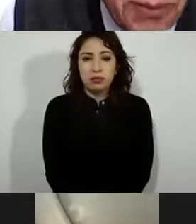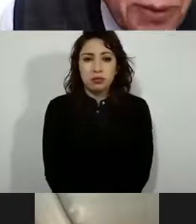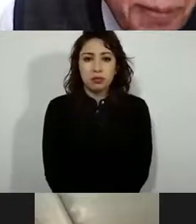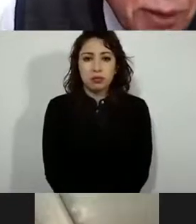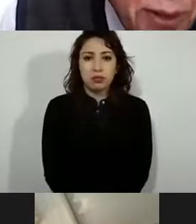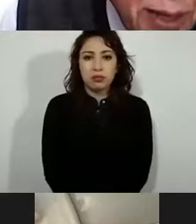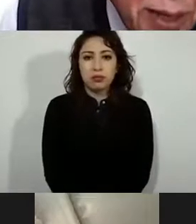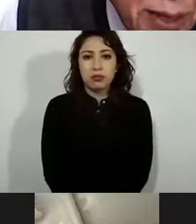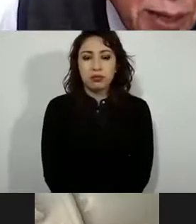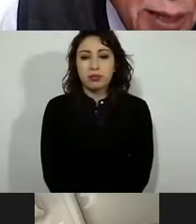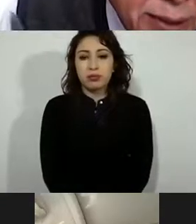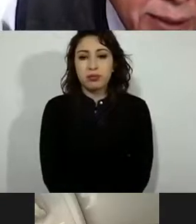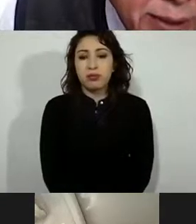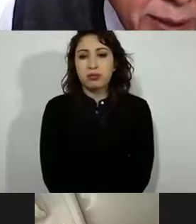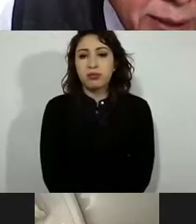Gaviño había